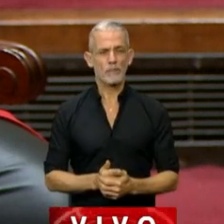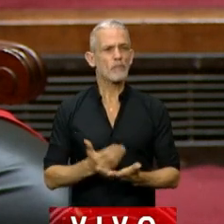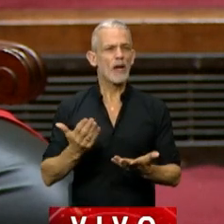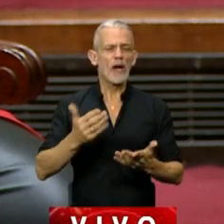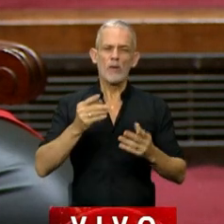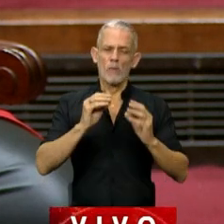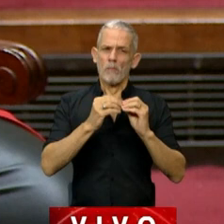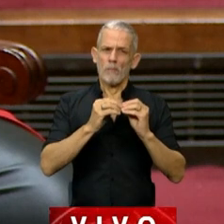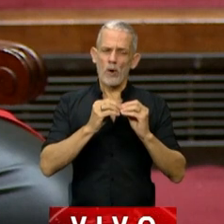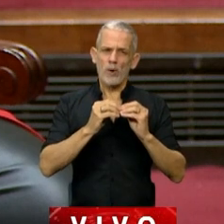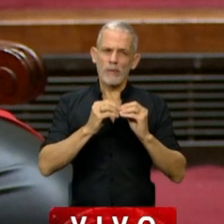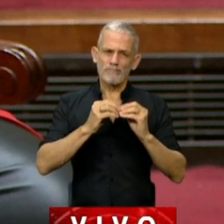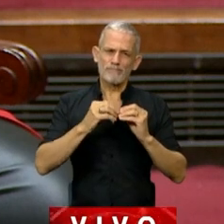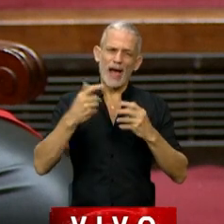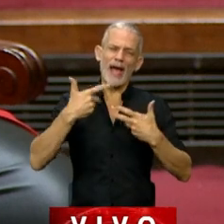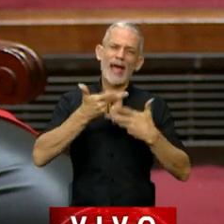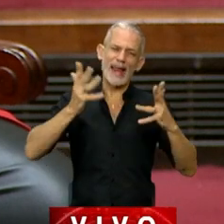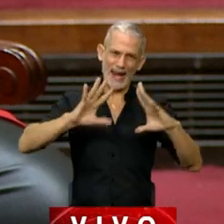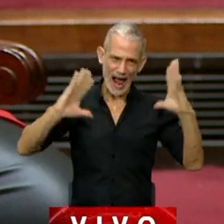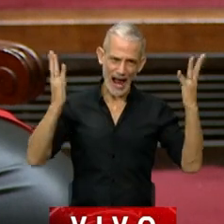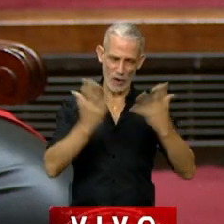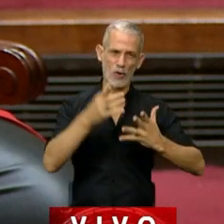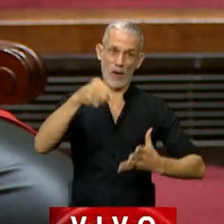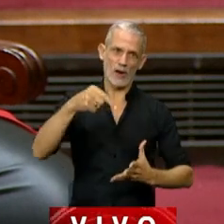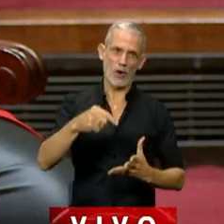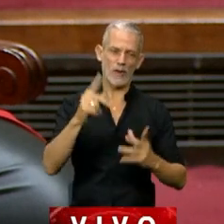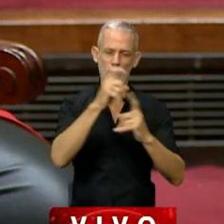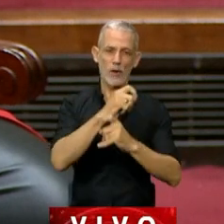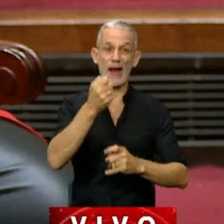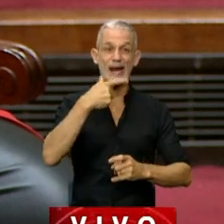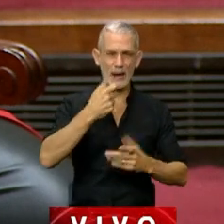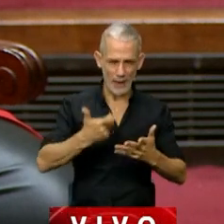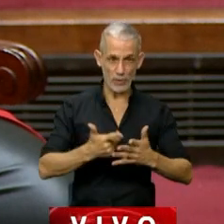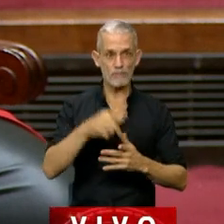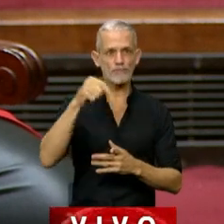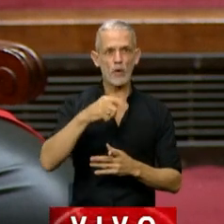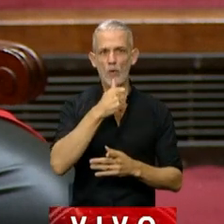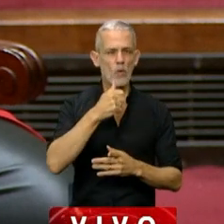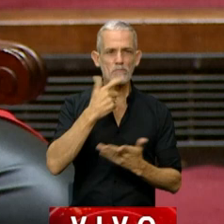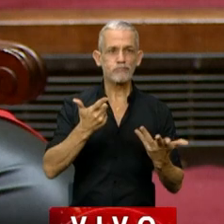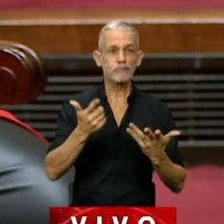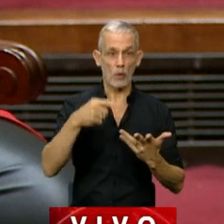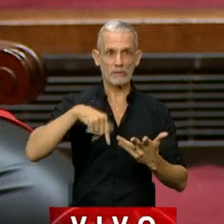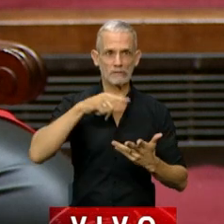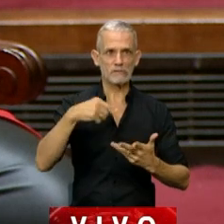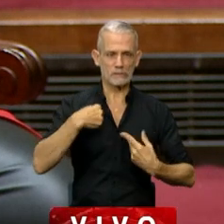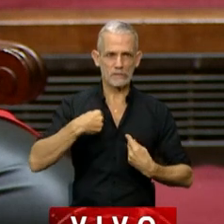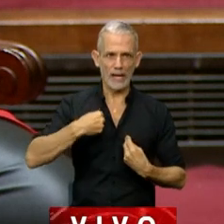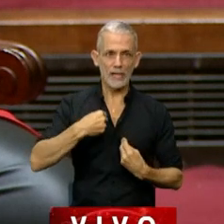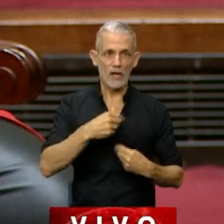hay un problema global con el tema de los medicamentos. Hoy estamos abordando una de las cuestiones críticas que tienen que ver con que nos estamos